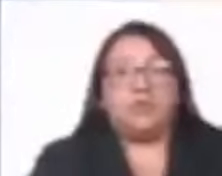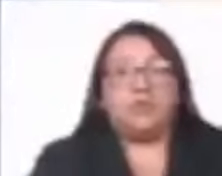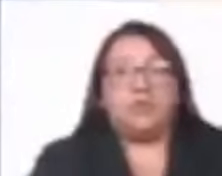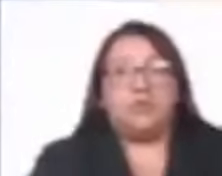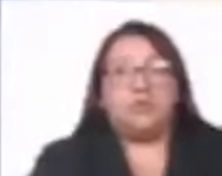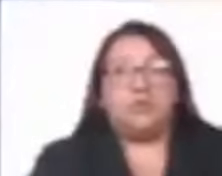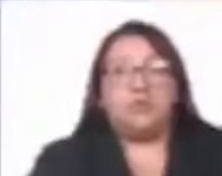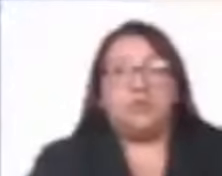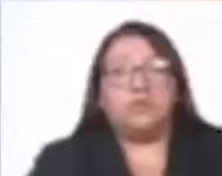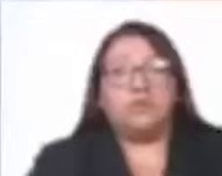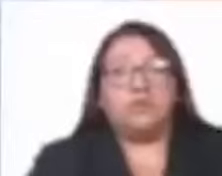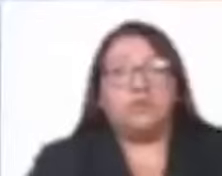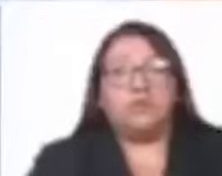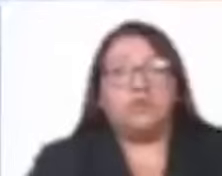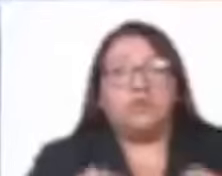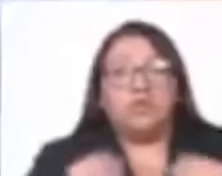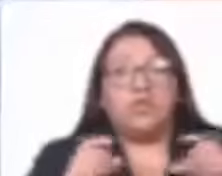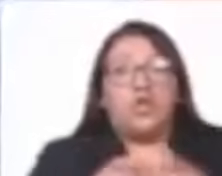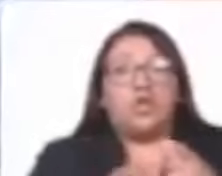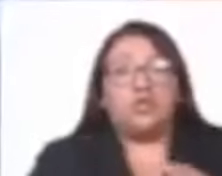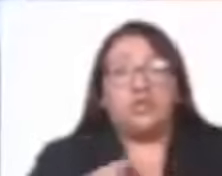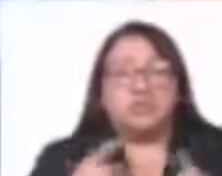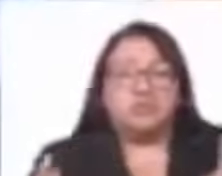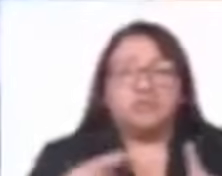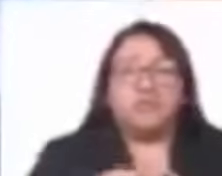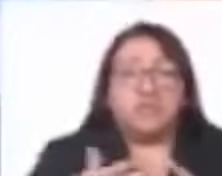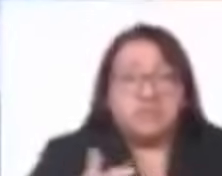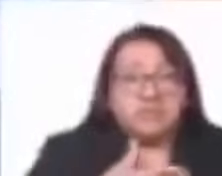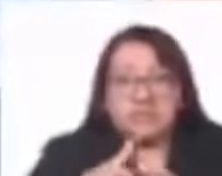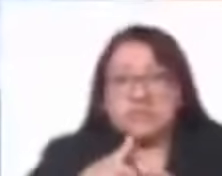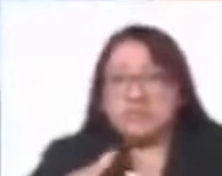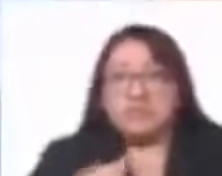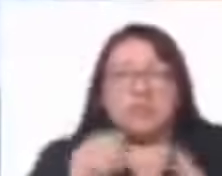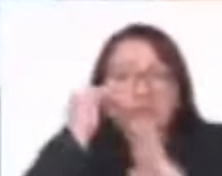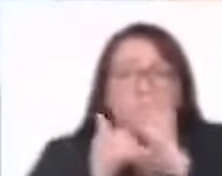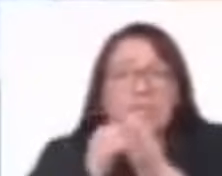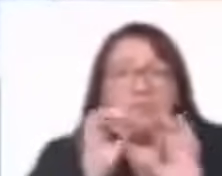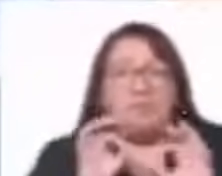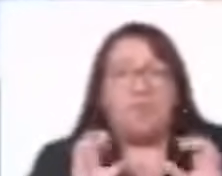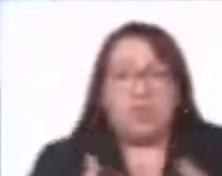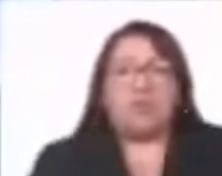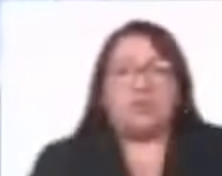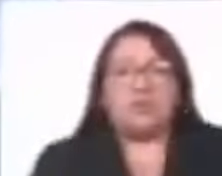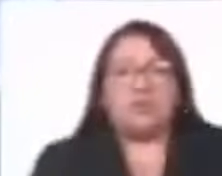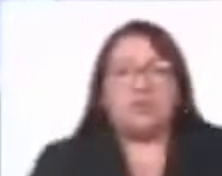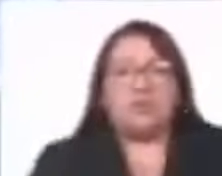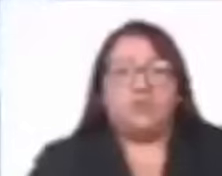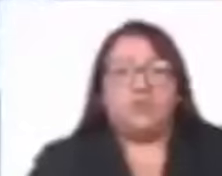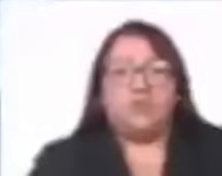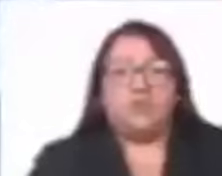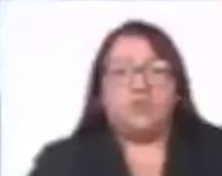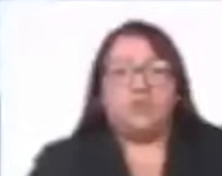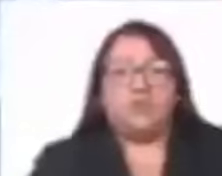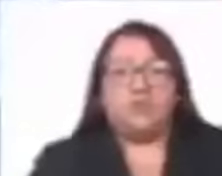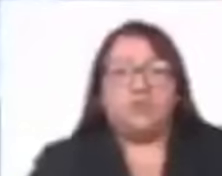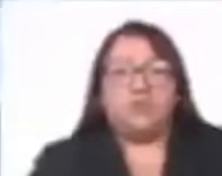Congreso. Oficina de congresistas, recabando videos del Congreso de la República. El Congreso es una